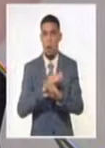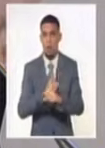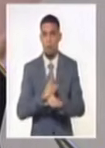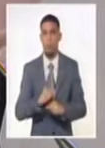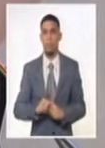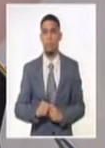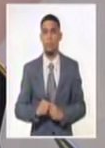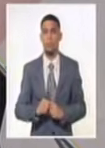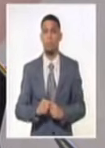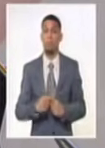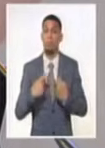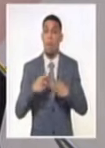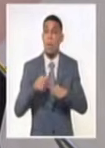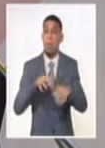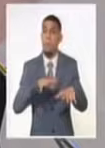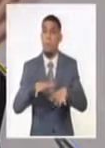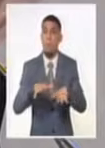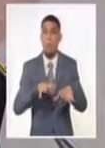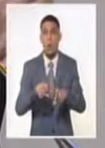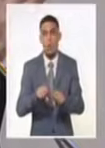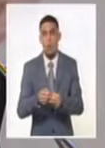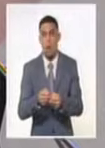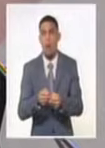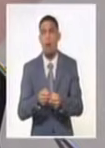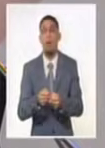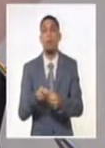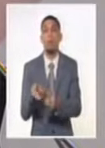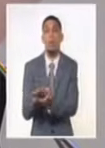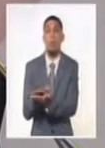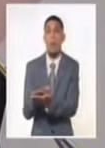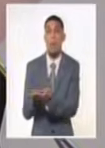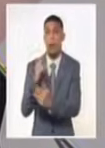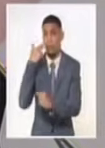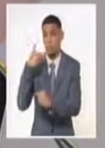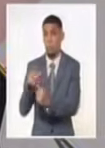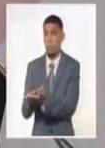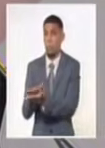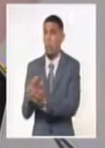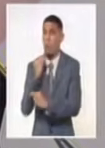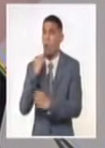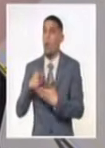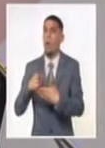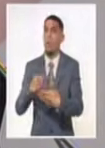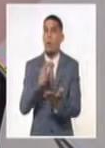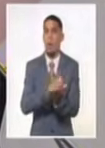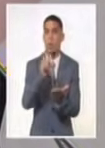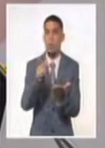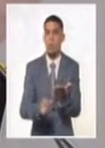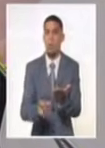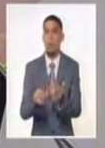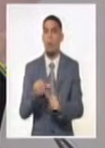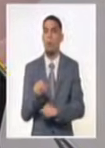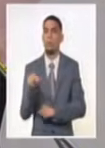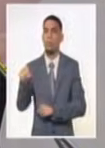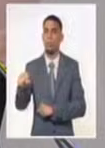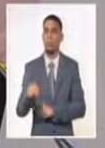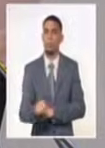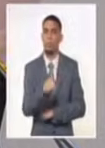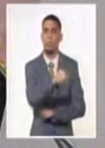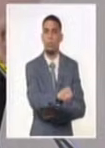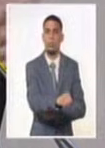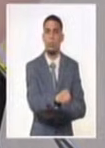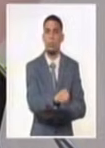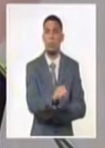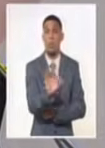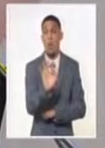que garantizar ese transporte y bueno, el consumo de combustible que a eso lleva para poder ubicar estudiantes en su territorio, también algunos de nuestros